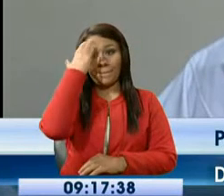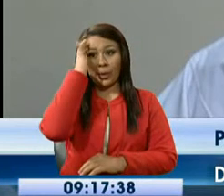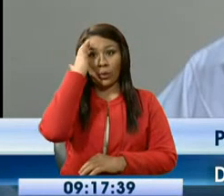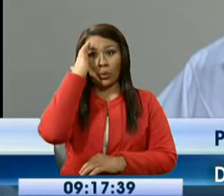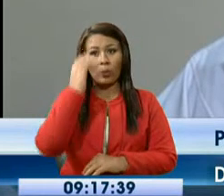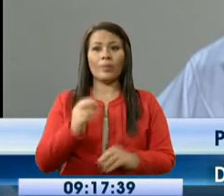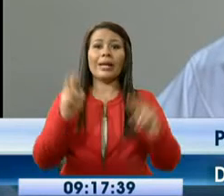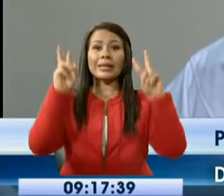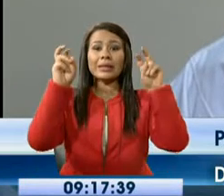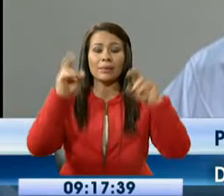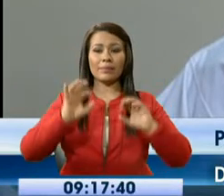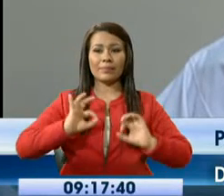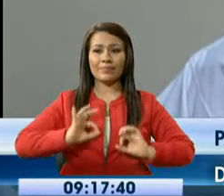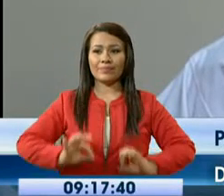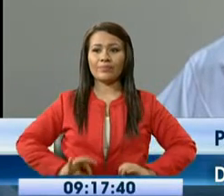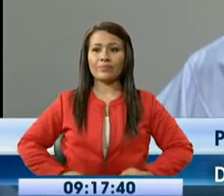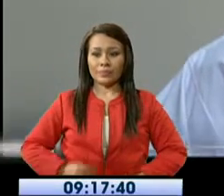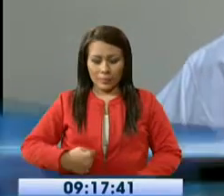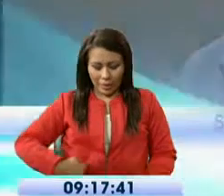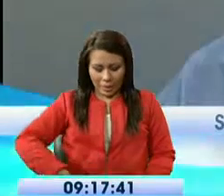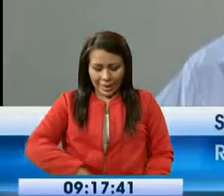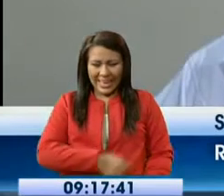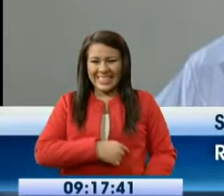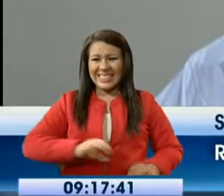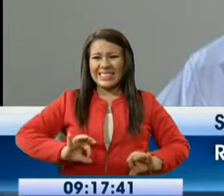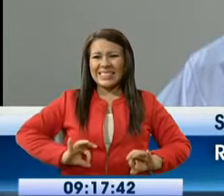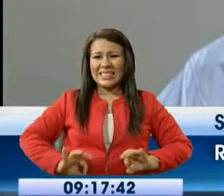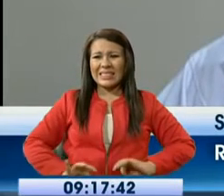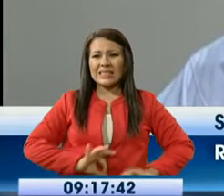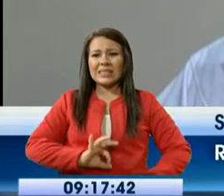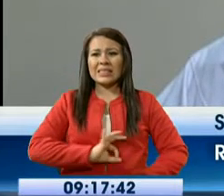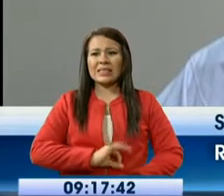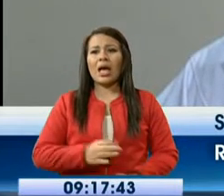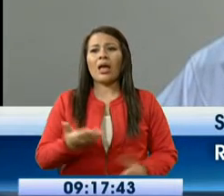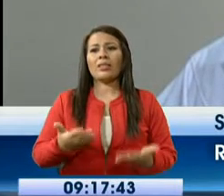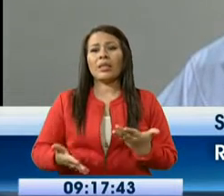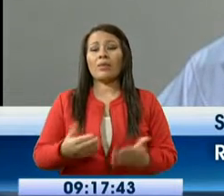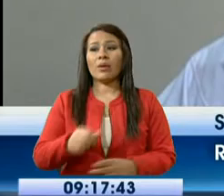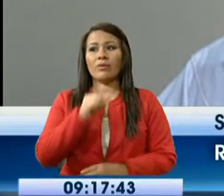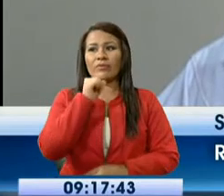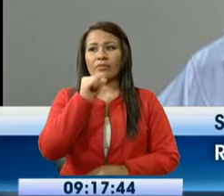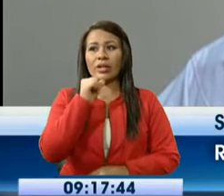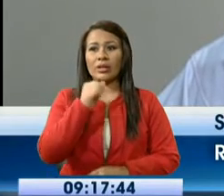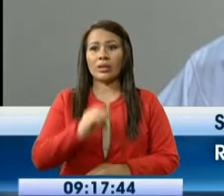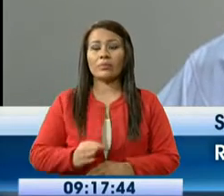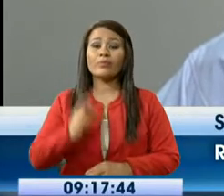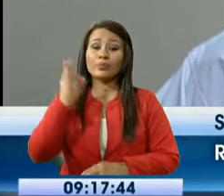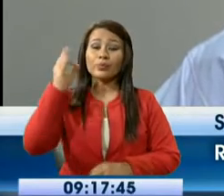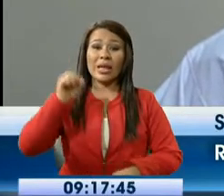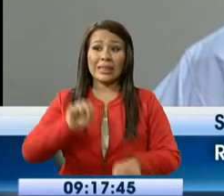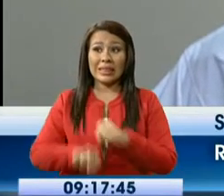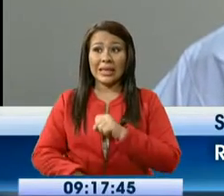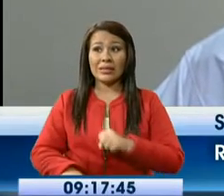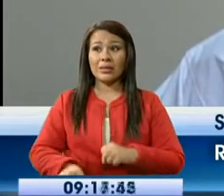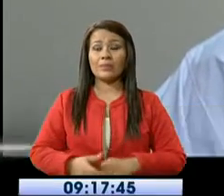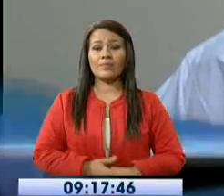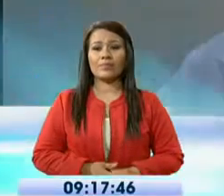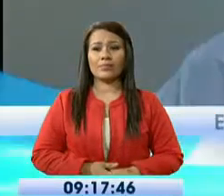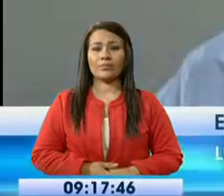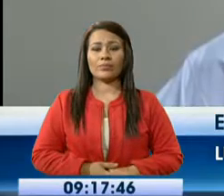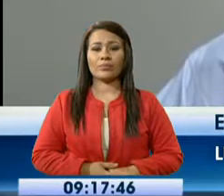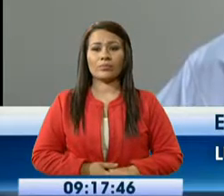tema de las heridas a nivel de abdomen y la posible falla en cuanto a que se produzca un